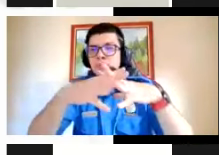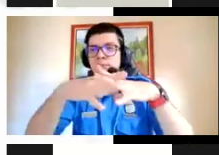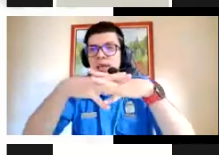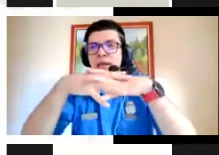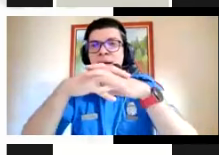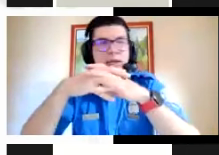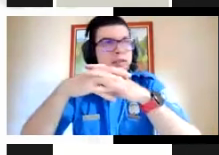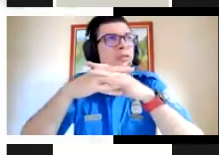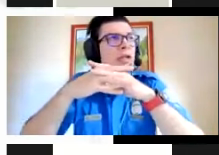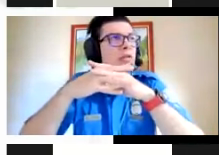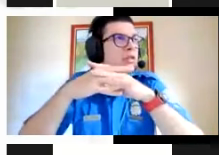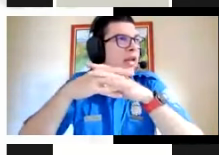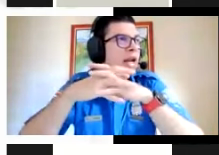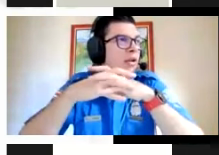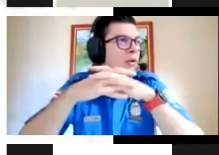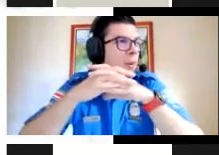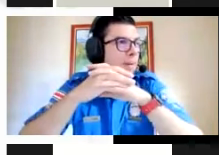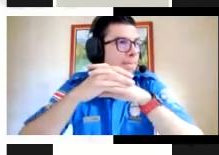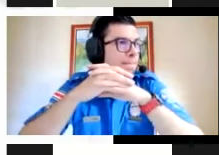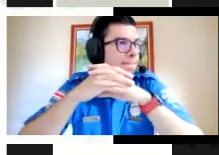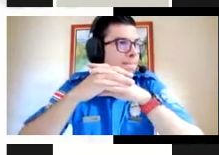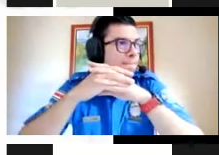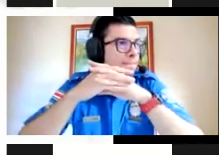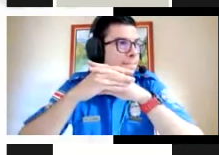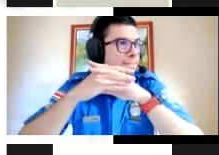algo, esos casos serán algo